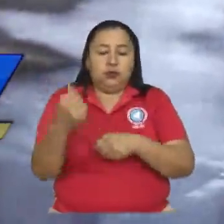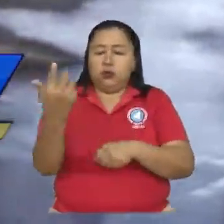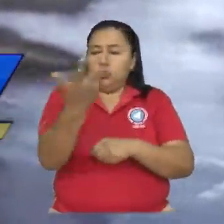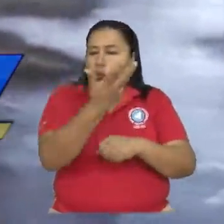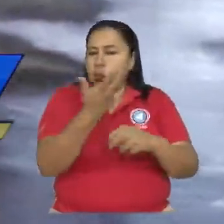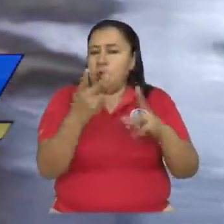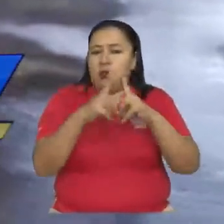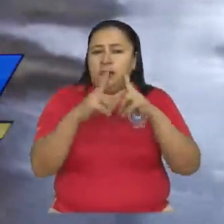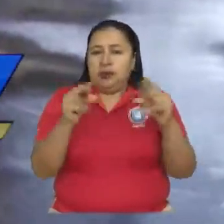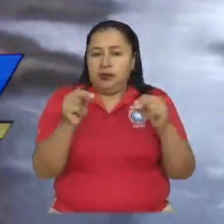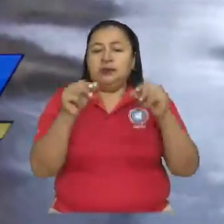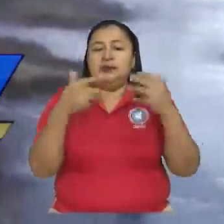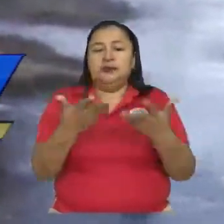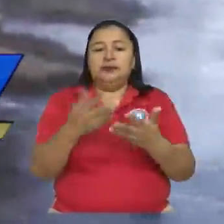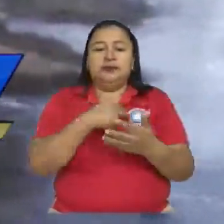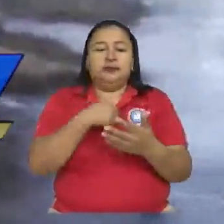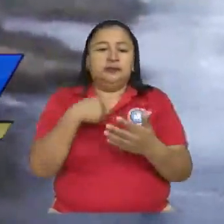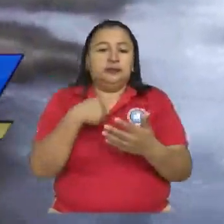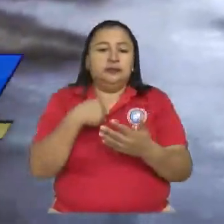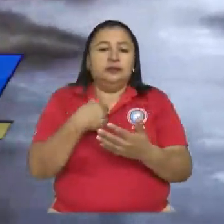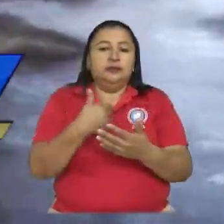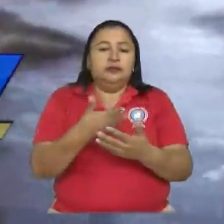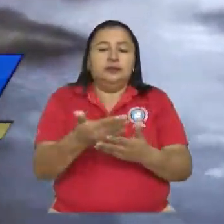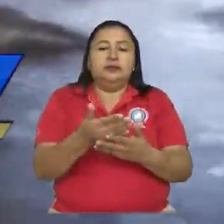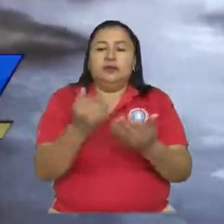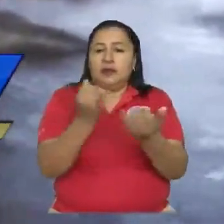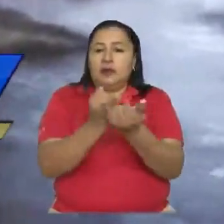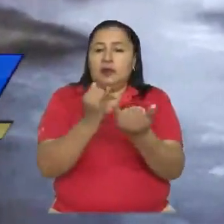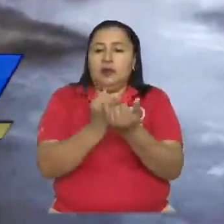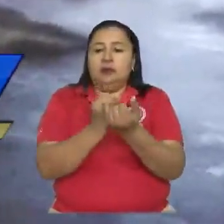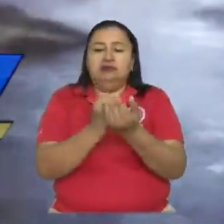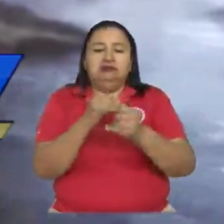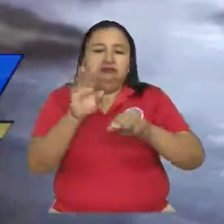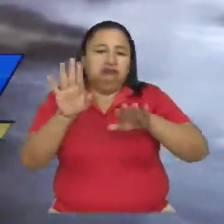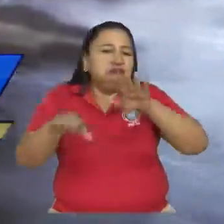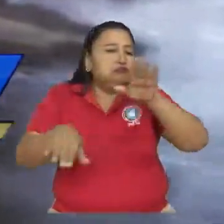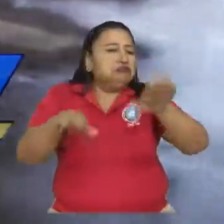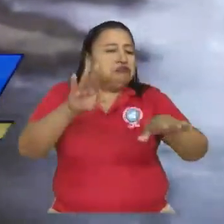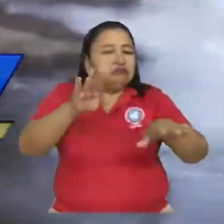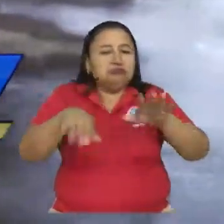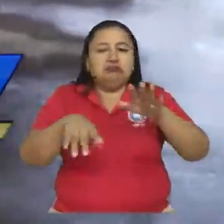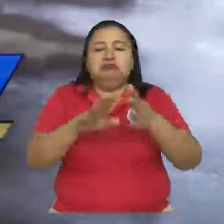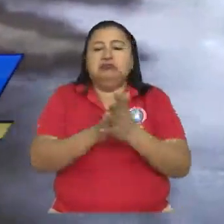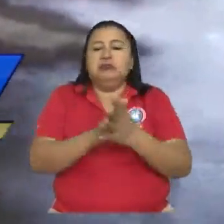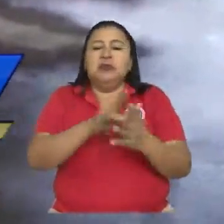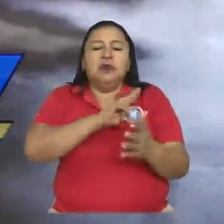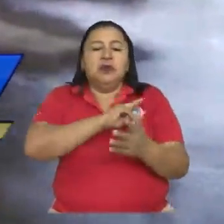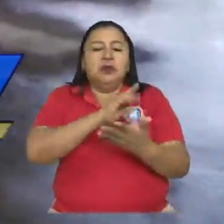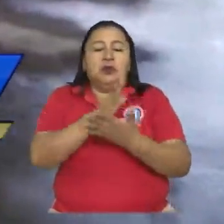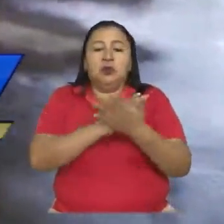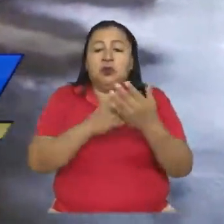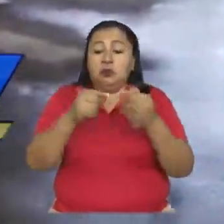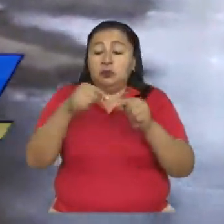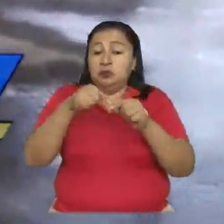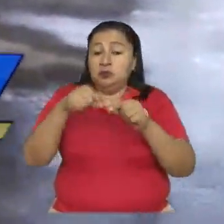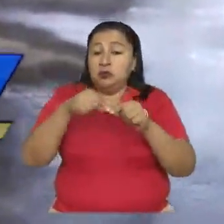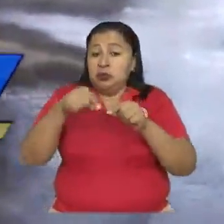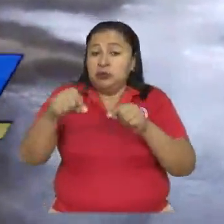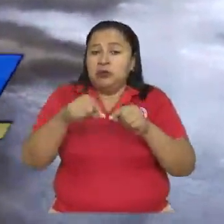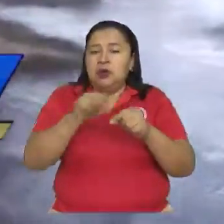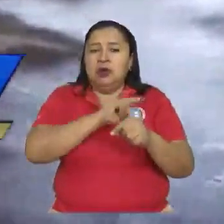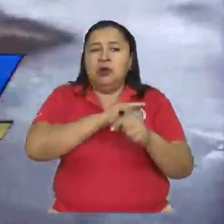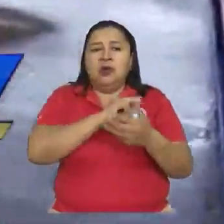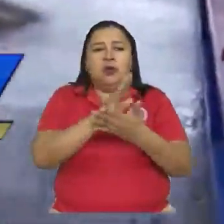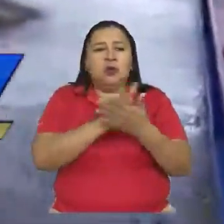territorio nacional, que igual varía, ¿verdad? En algunos municipios habían